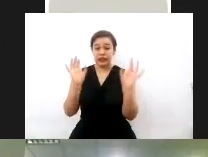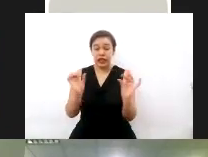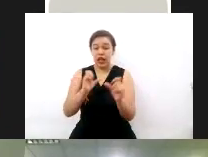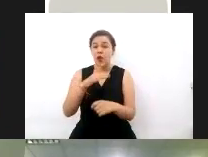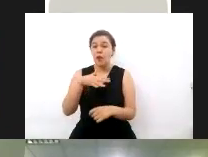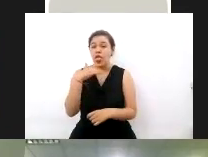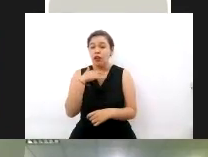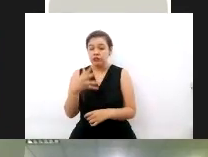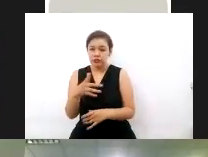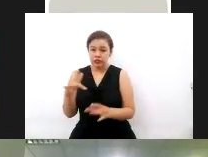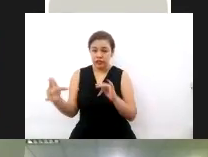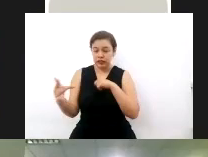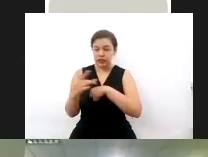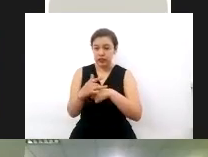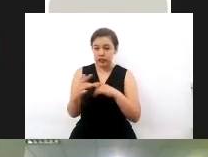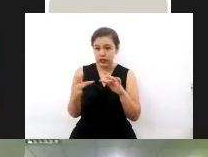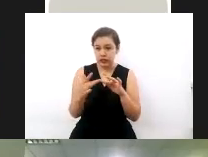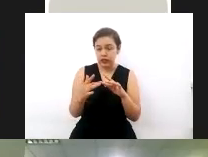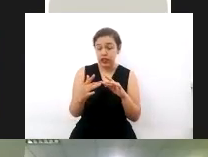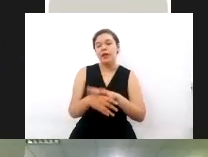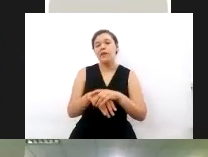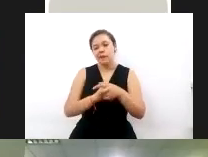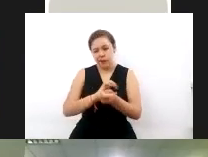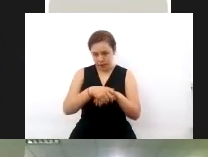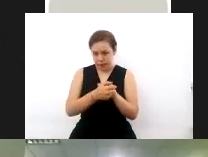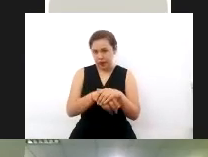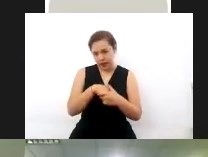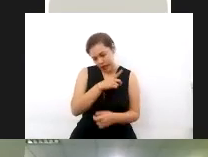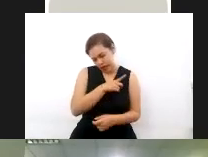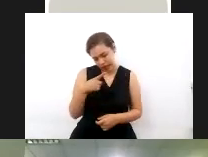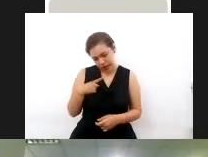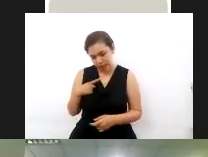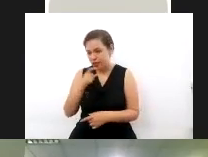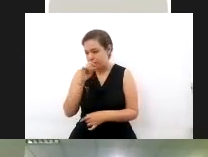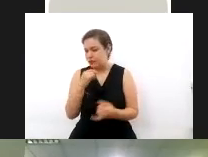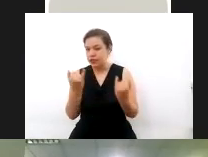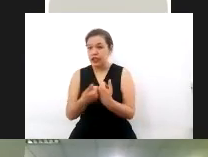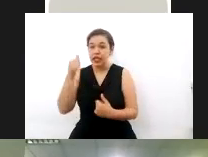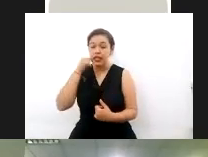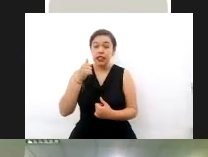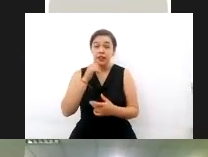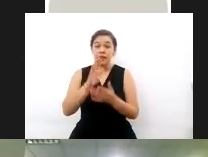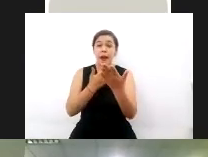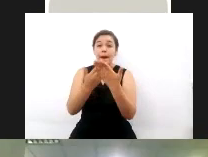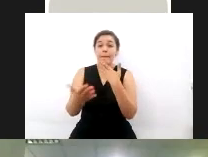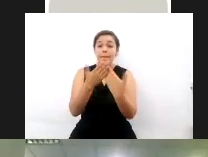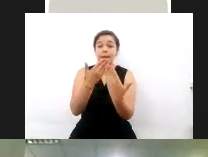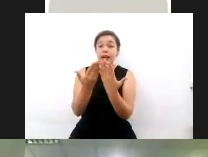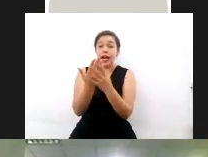de residuos, basura, se tendrán que lavar las manos y siempre estar checando que estas manos se encuentren